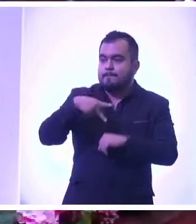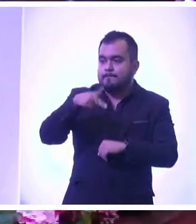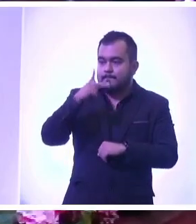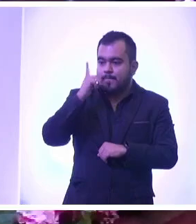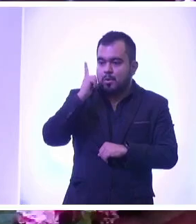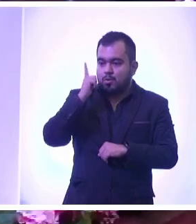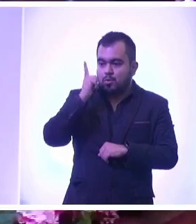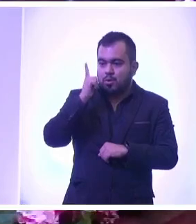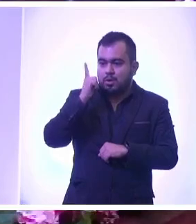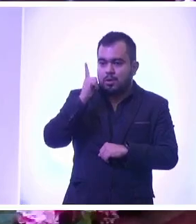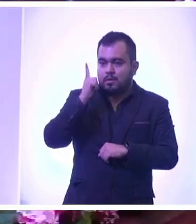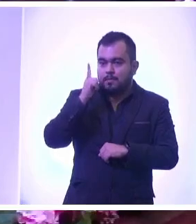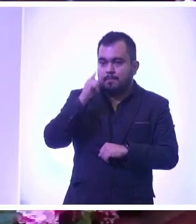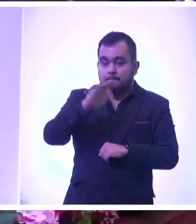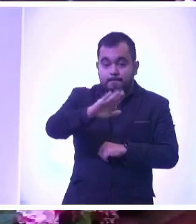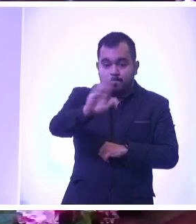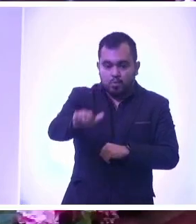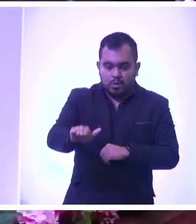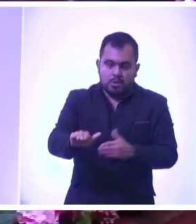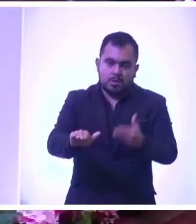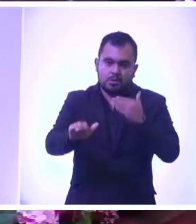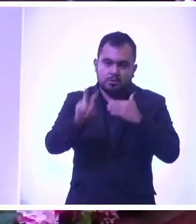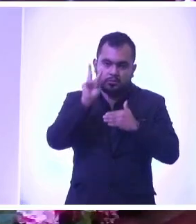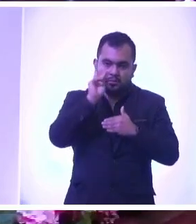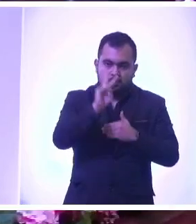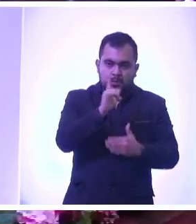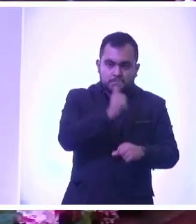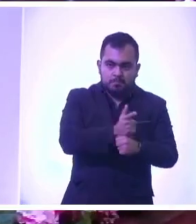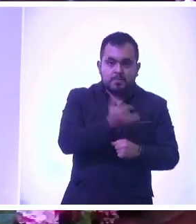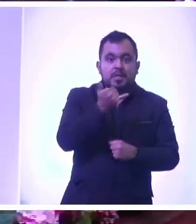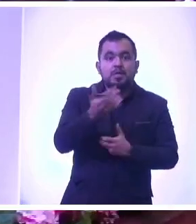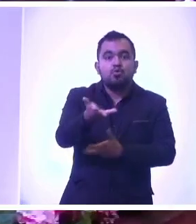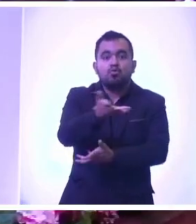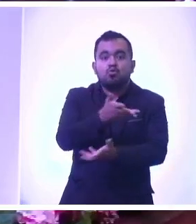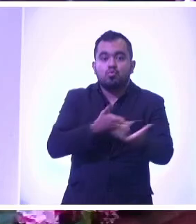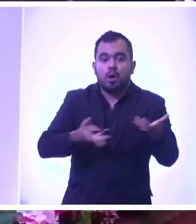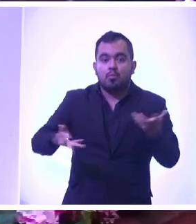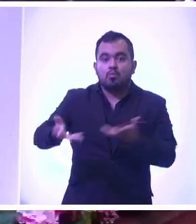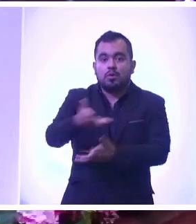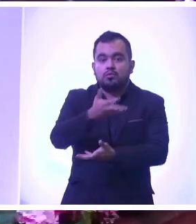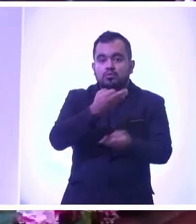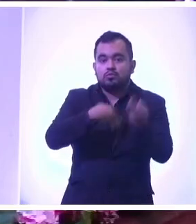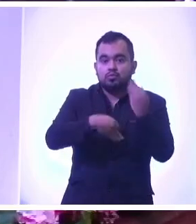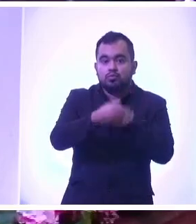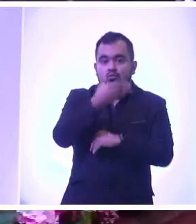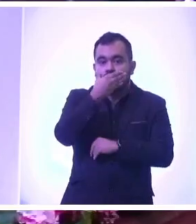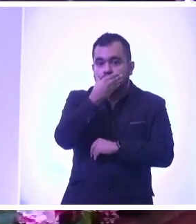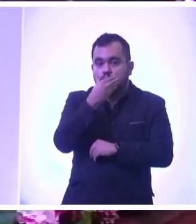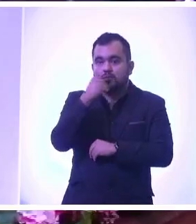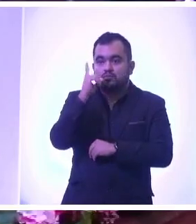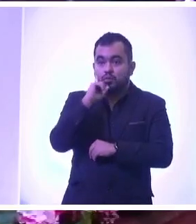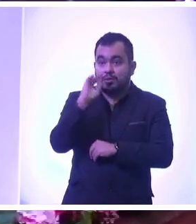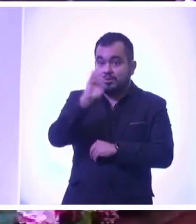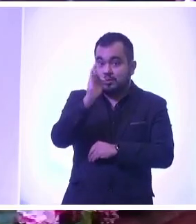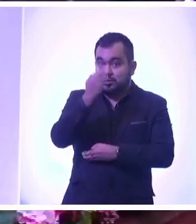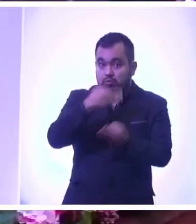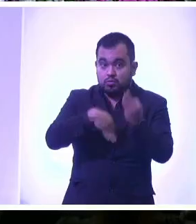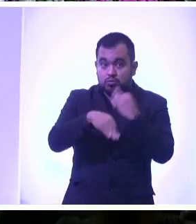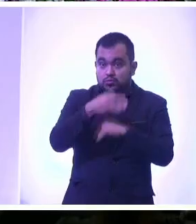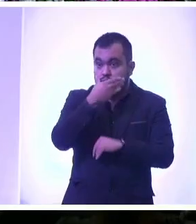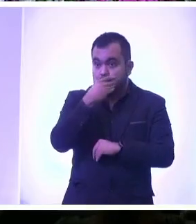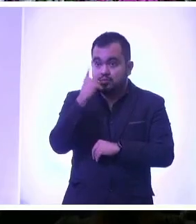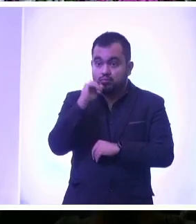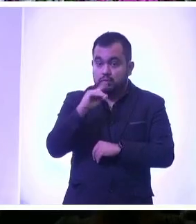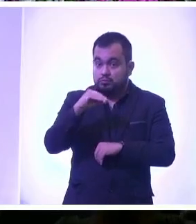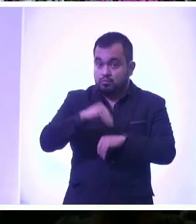morirme antes de morirme verlo y la colaboración la colaboración de todas y de todos si todas y todos no nos ponemos de acuerdo